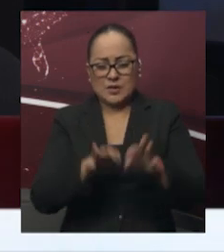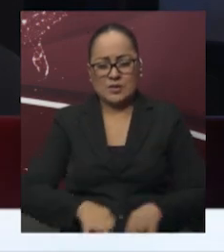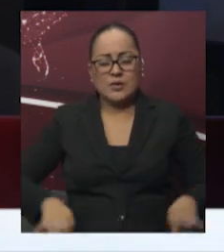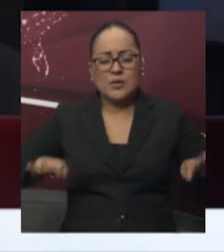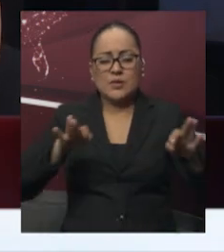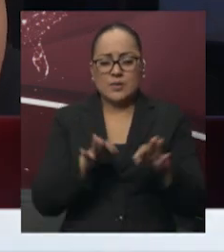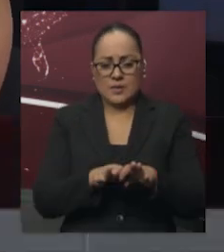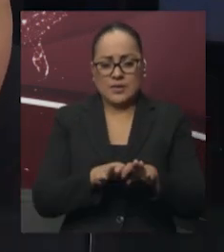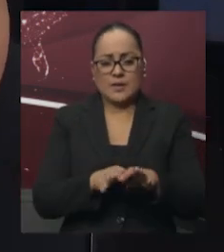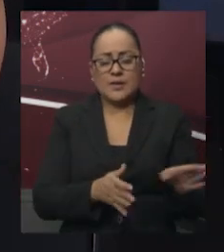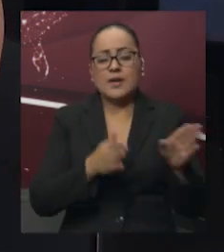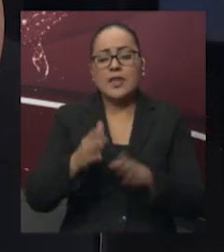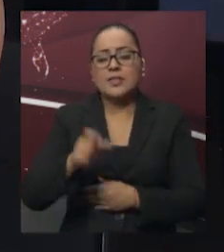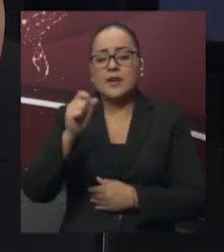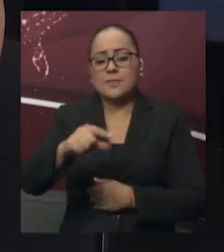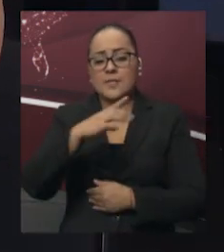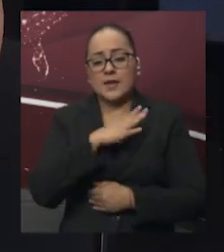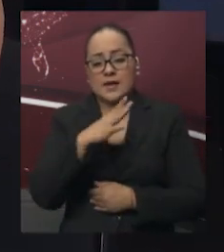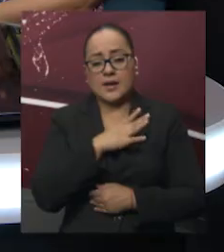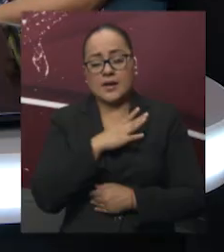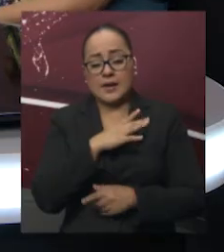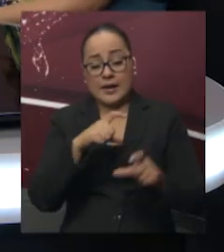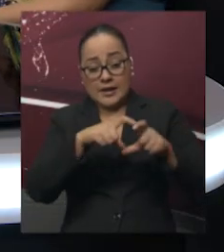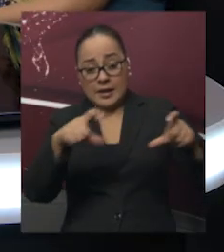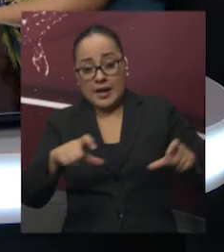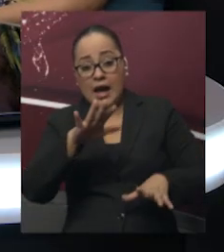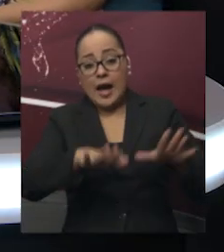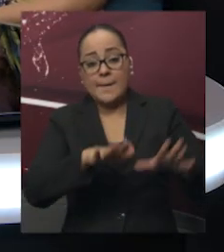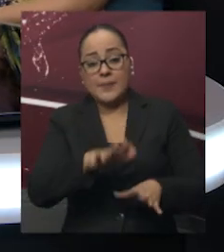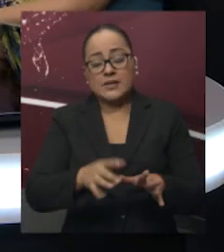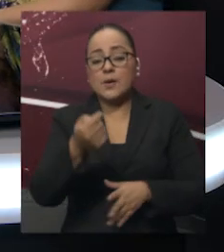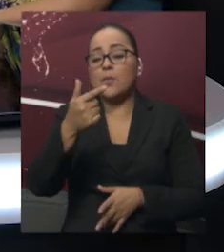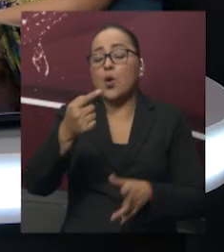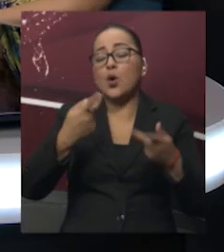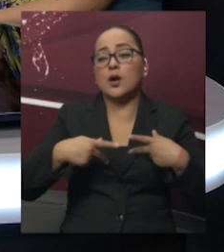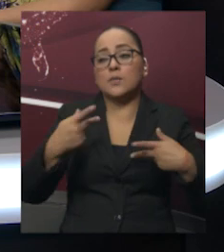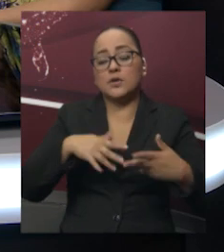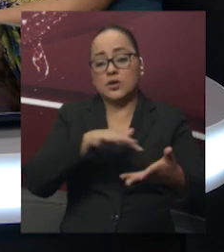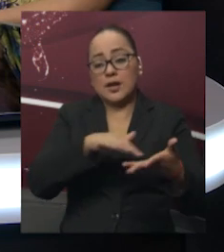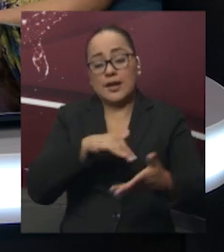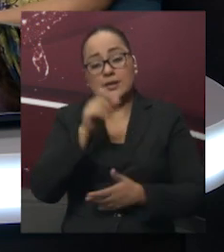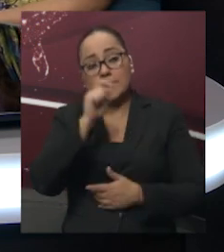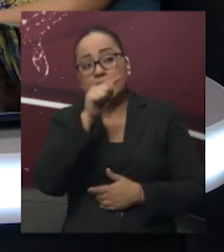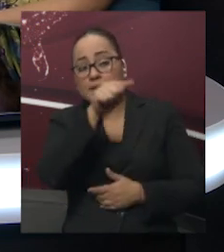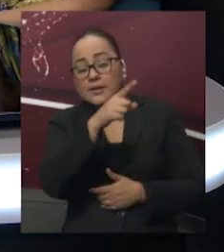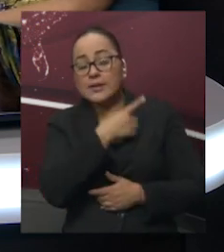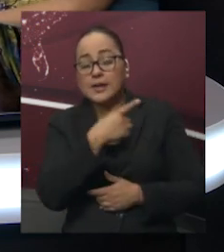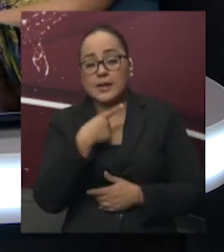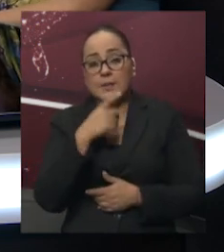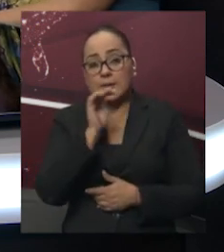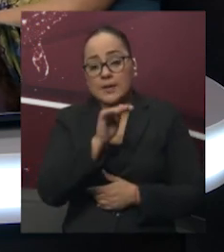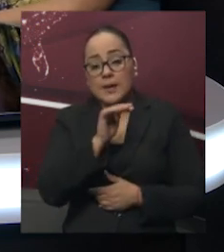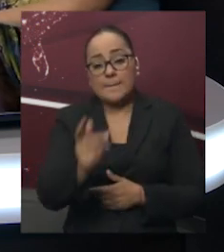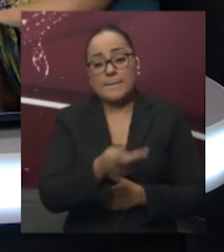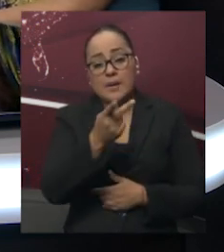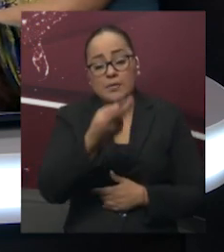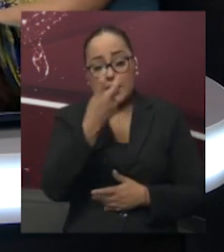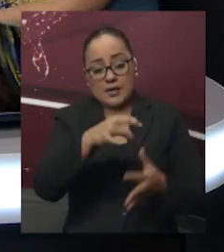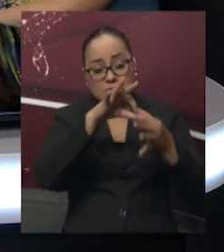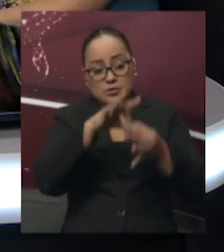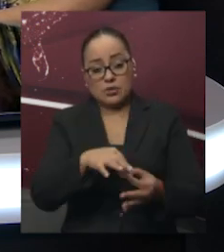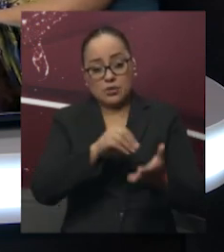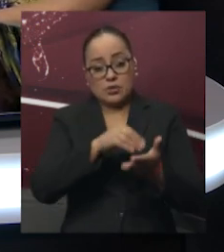lee. Exigir que nadie lee o que muy pocos leen, ¿no? Y exigir de verdad que esos términos se